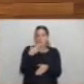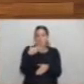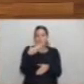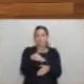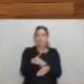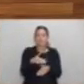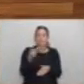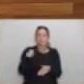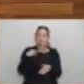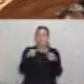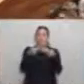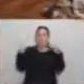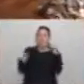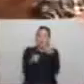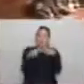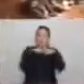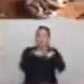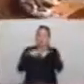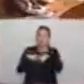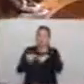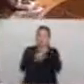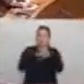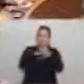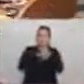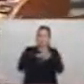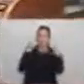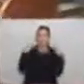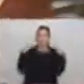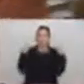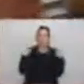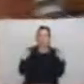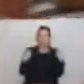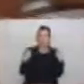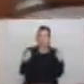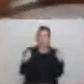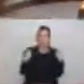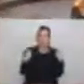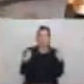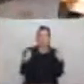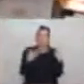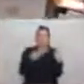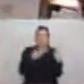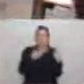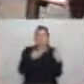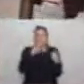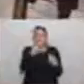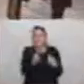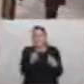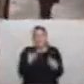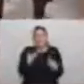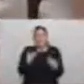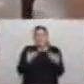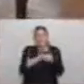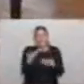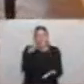de Hacienda ha sentado un mal precedente, prefiero no dar por hecho que se repetirá el error y la injusticia. El criterio de mi